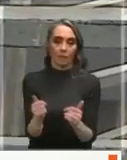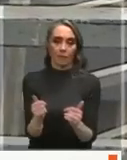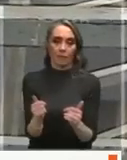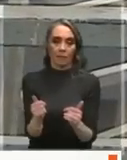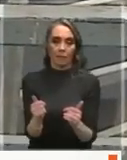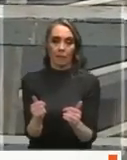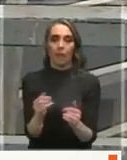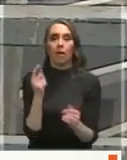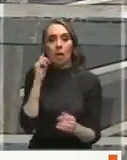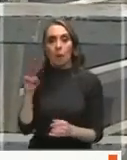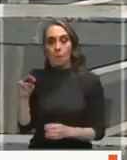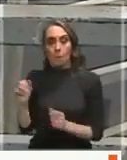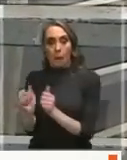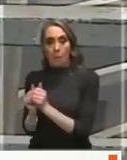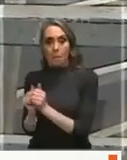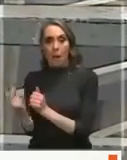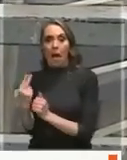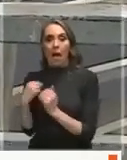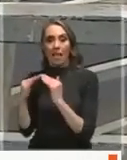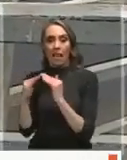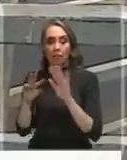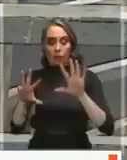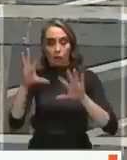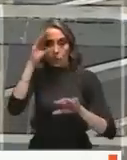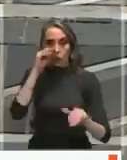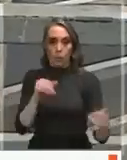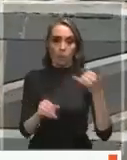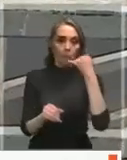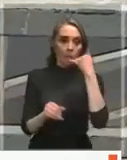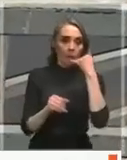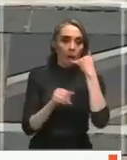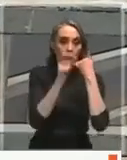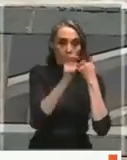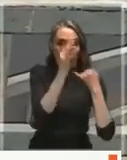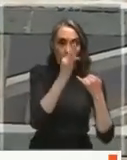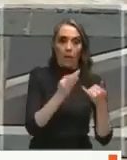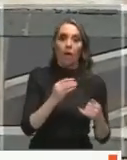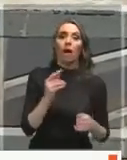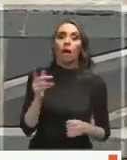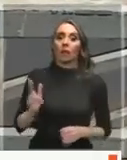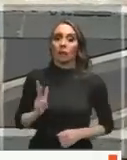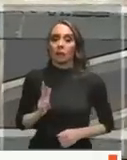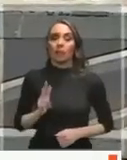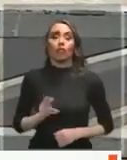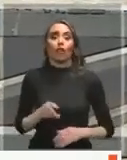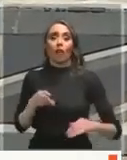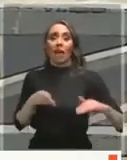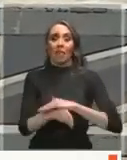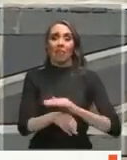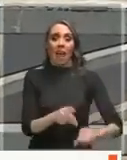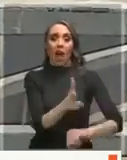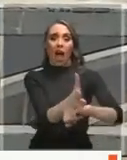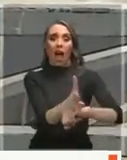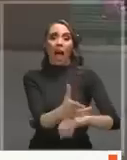Y estaba con mi mamá ese día en mi casa, como a las 9 de la noche, y me llama el muchacho. Me dice, don Humberto, saltaron el local y balearon